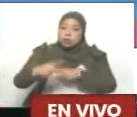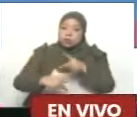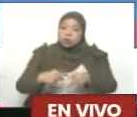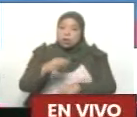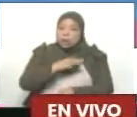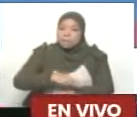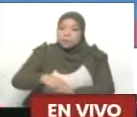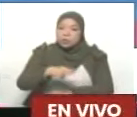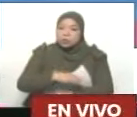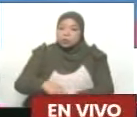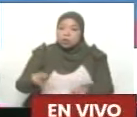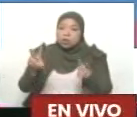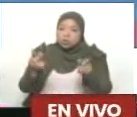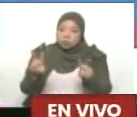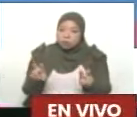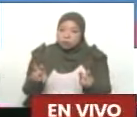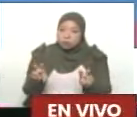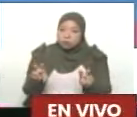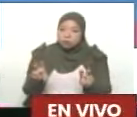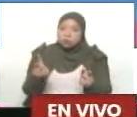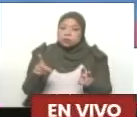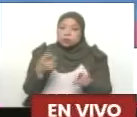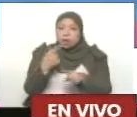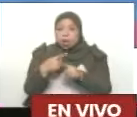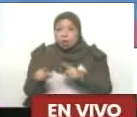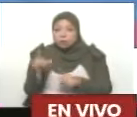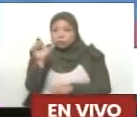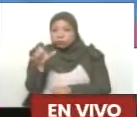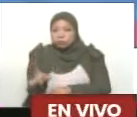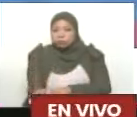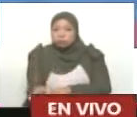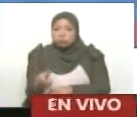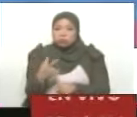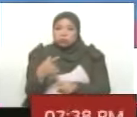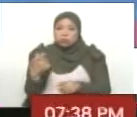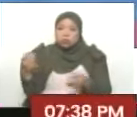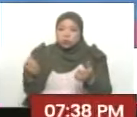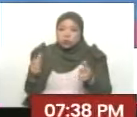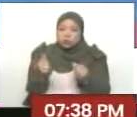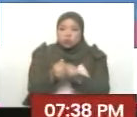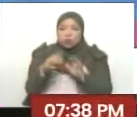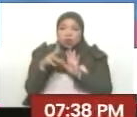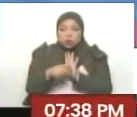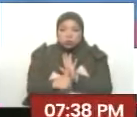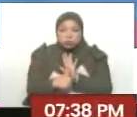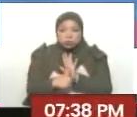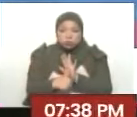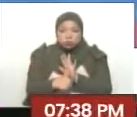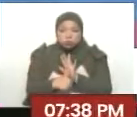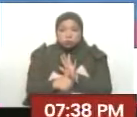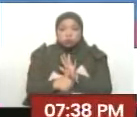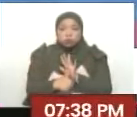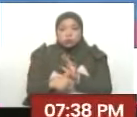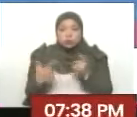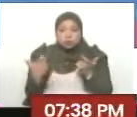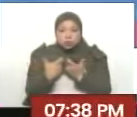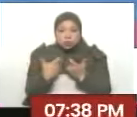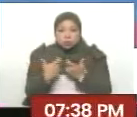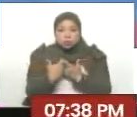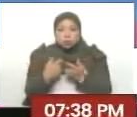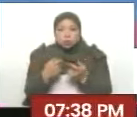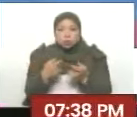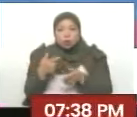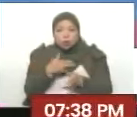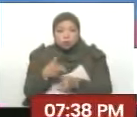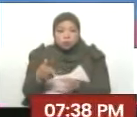grandes misiones de nueva generación, etcétera, etcétera. Pero el grueso de lo robado estamos tras la